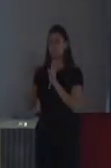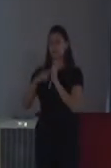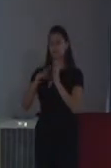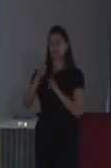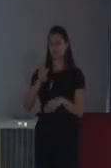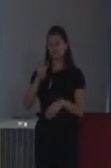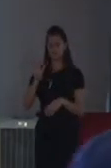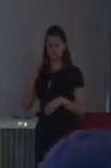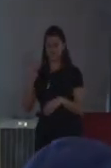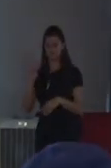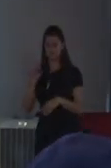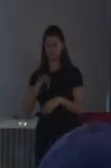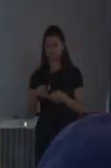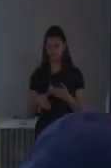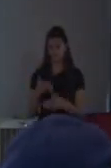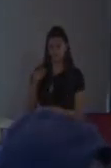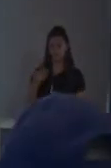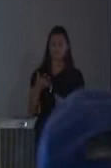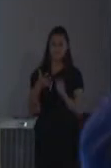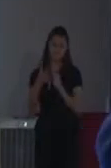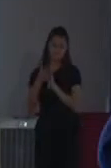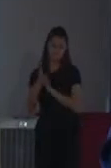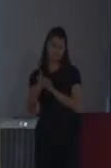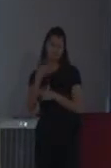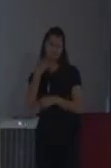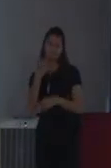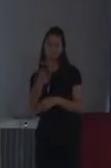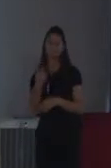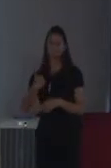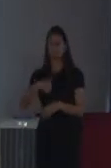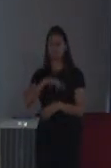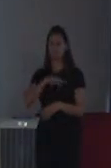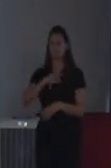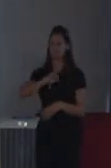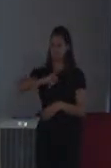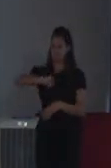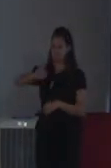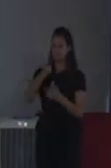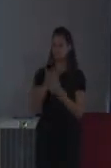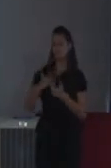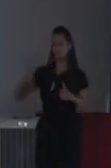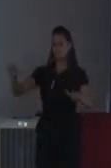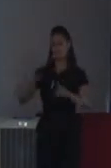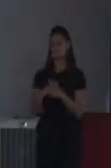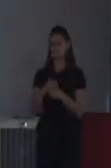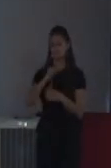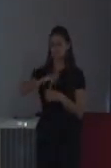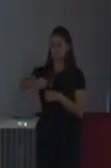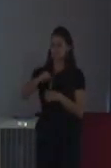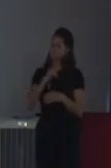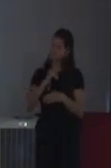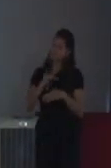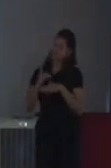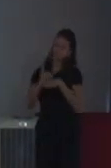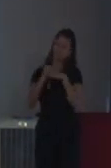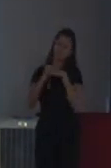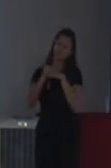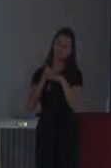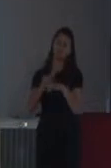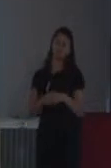1948, y a partir de allí es donde decimos, tenemos un derecho a la libertad, tenemos un derecho a la igualdad,